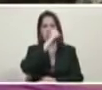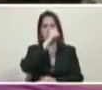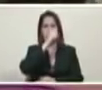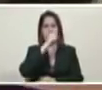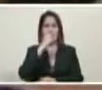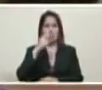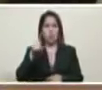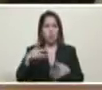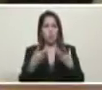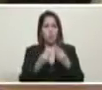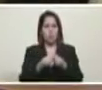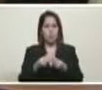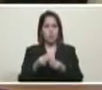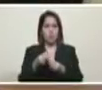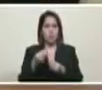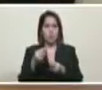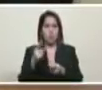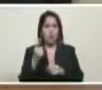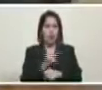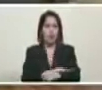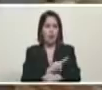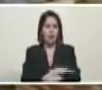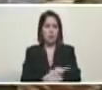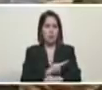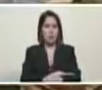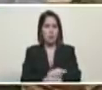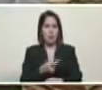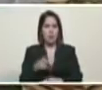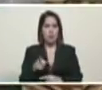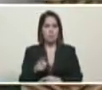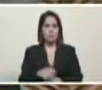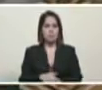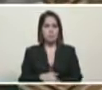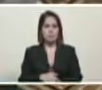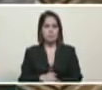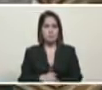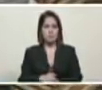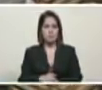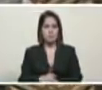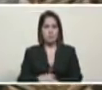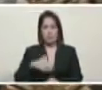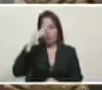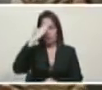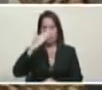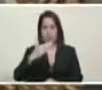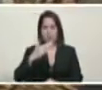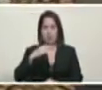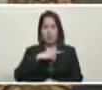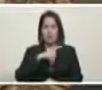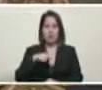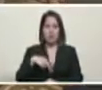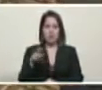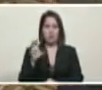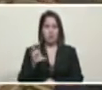por Tania Martínez, hermana de este ilustre militar de nuestra